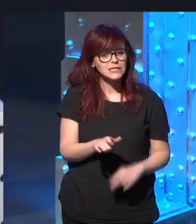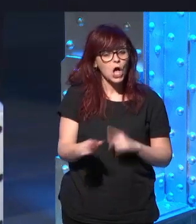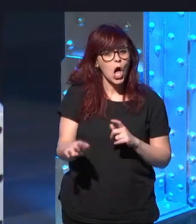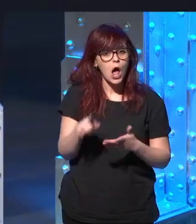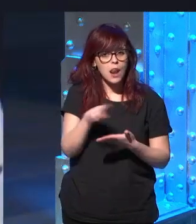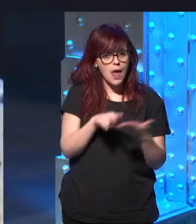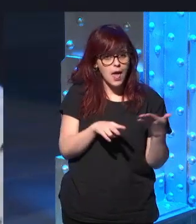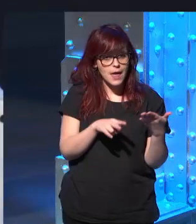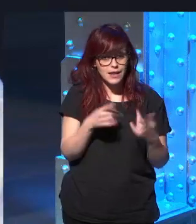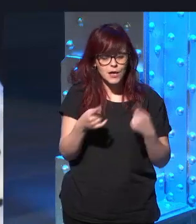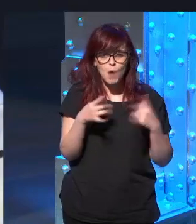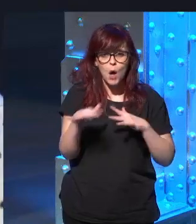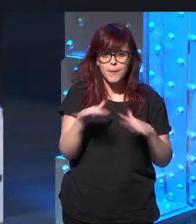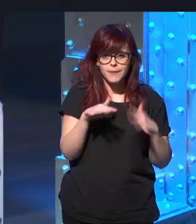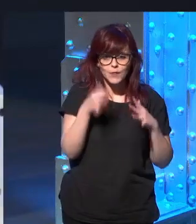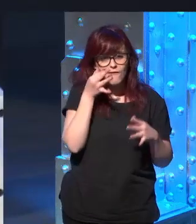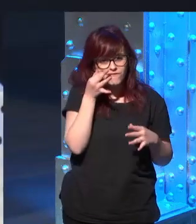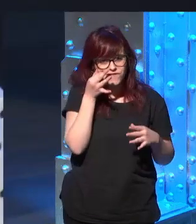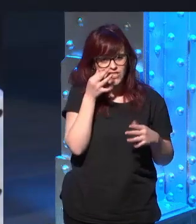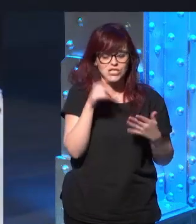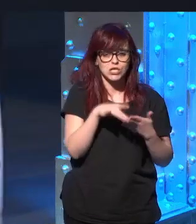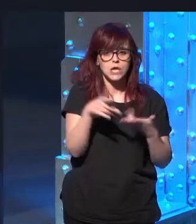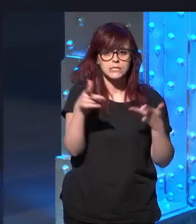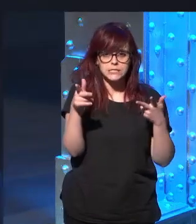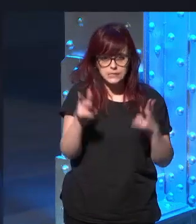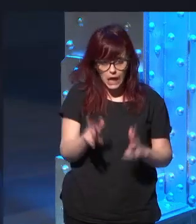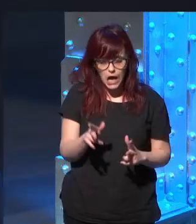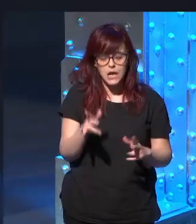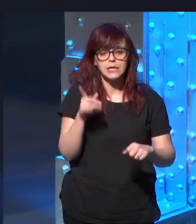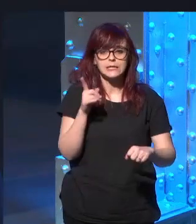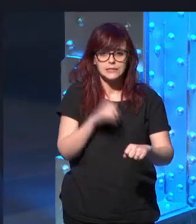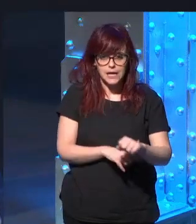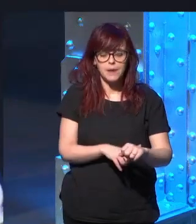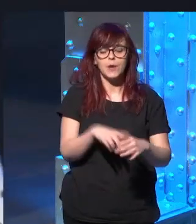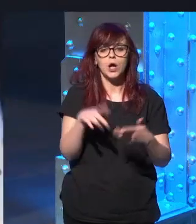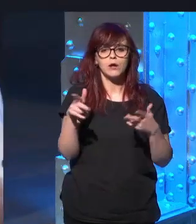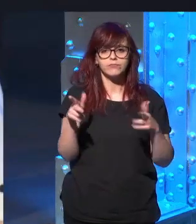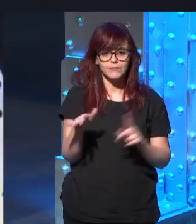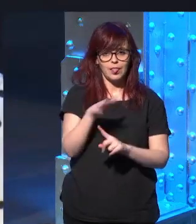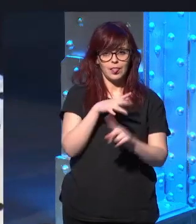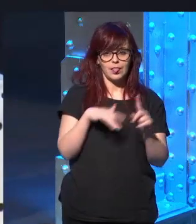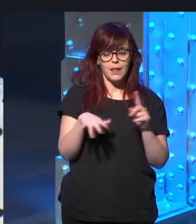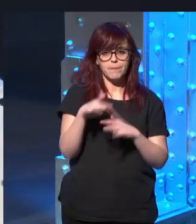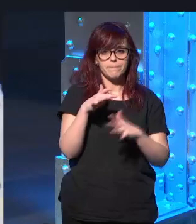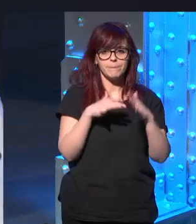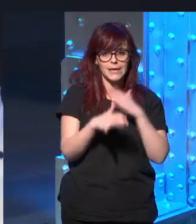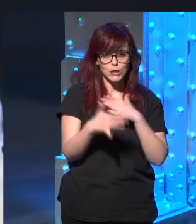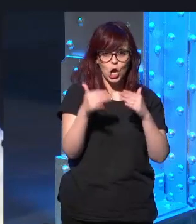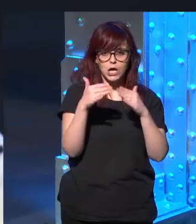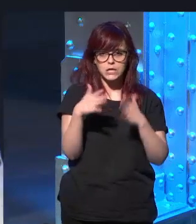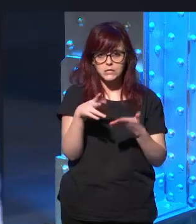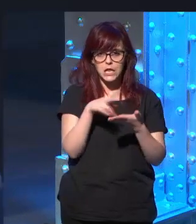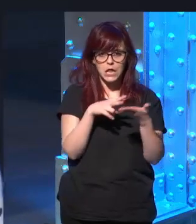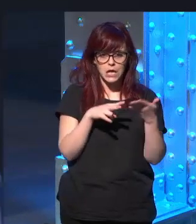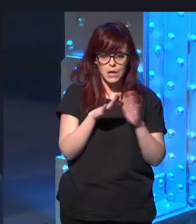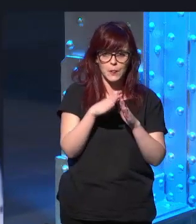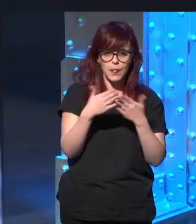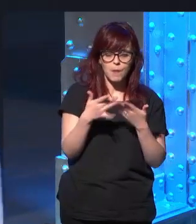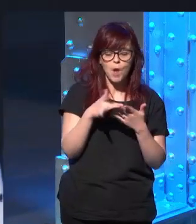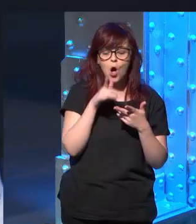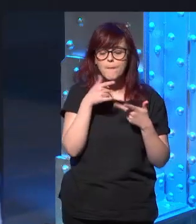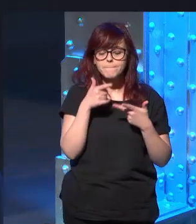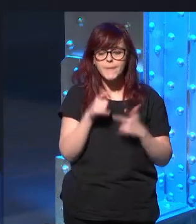leer hay un movimiento físico, tienes que estar sentado, tienes que tener unas circunstancias alrededor, puedes ir en el metro, puedes estar en tu casa, puedes estar en una